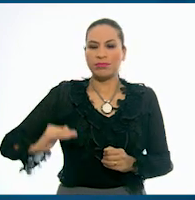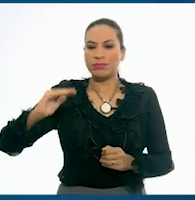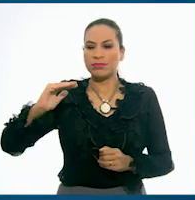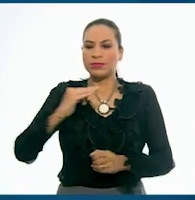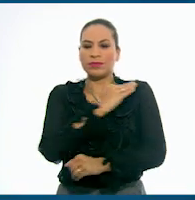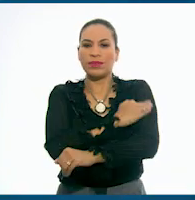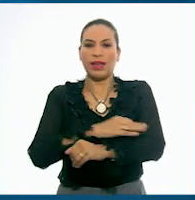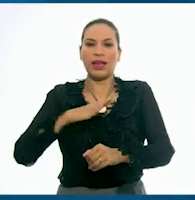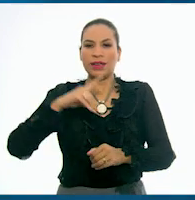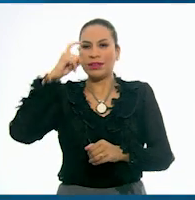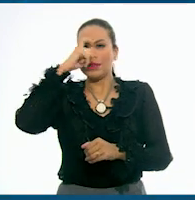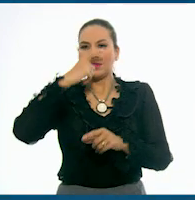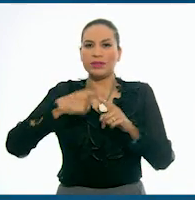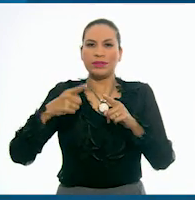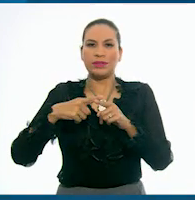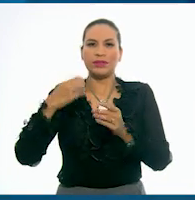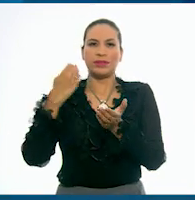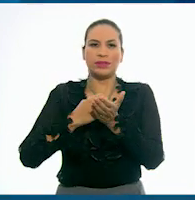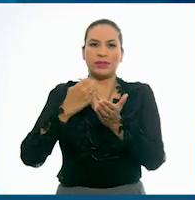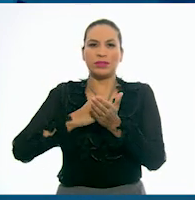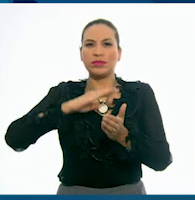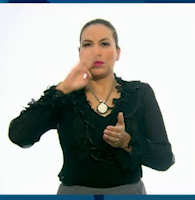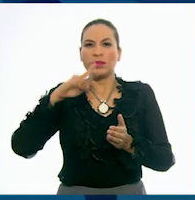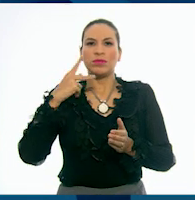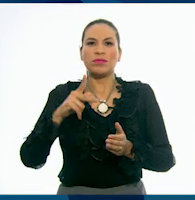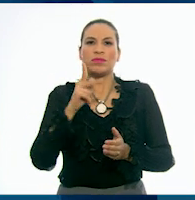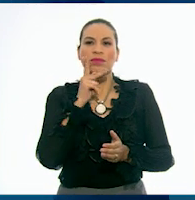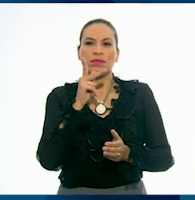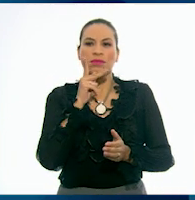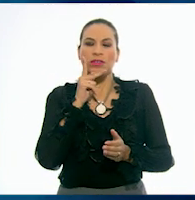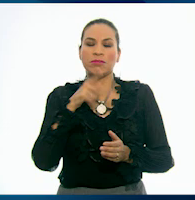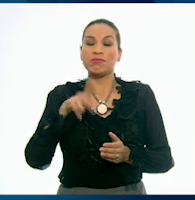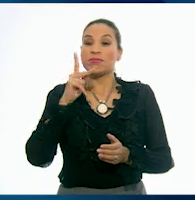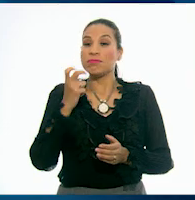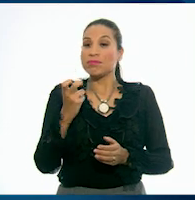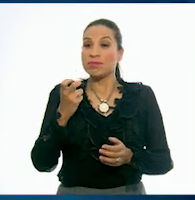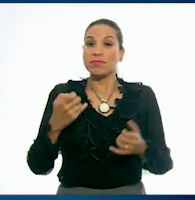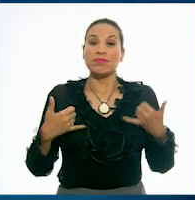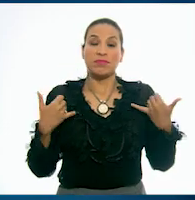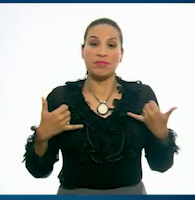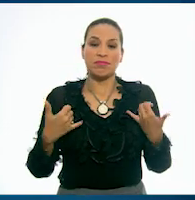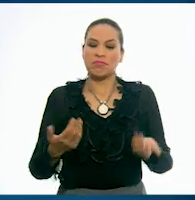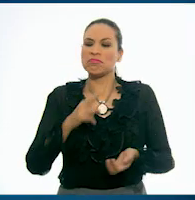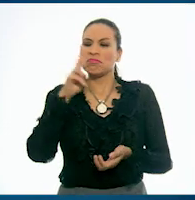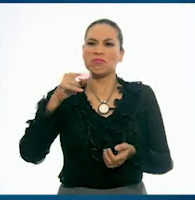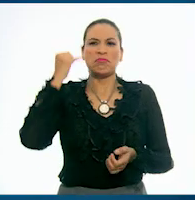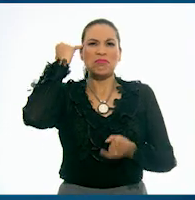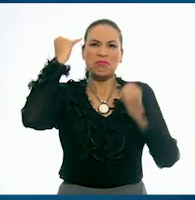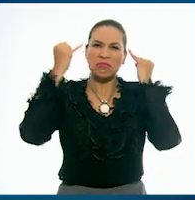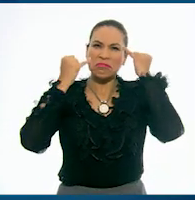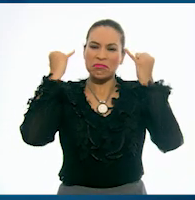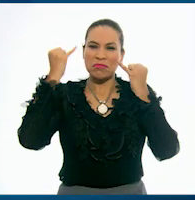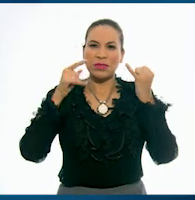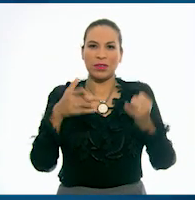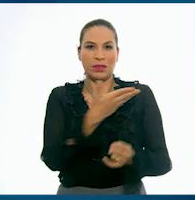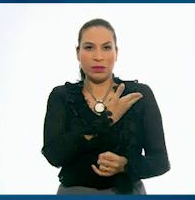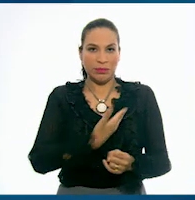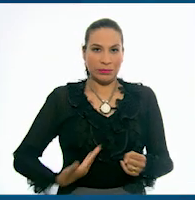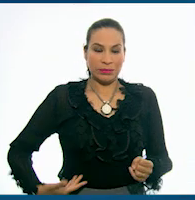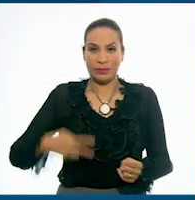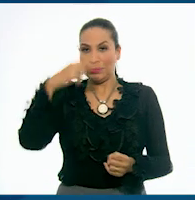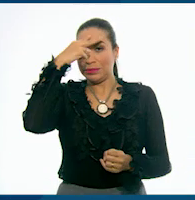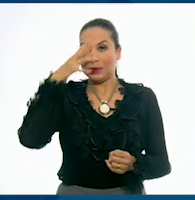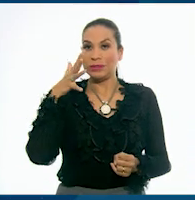con dificultades económicas tras la muerte de su padre. Pero este chico nunca imaginó que sería presidente